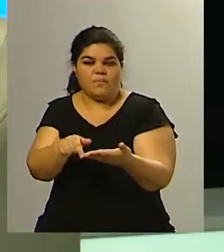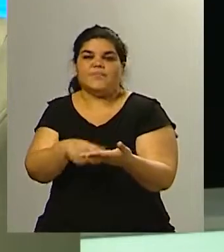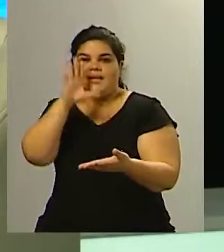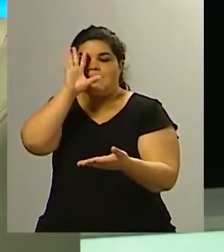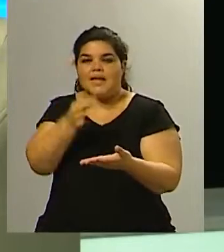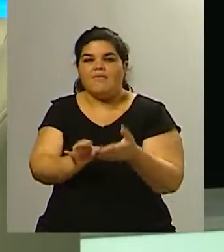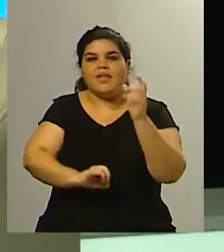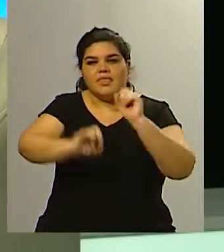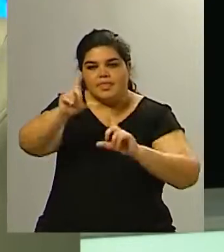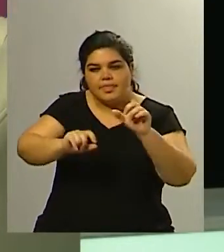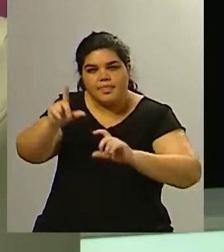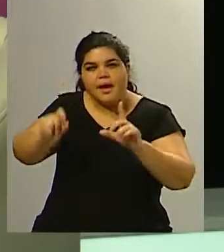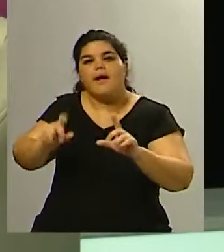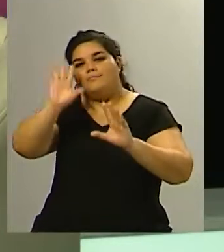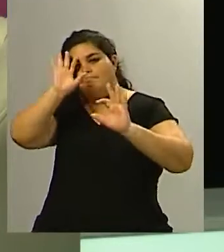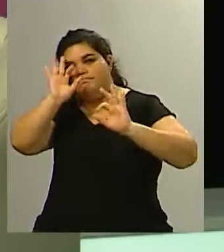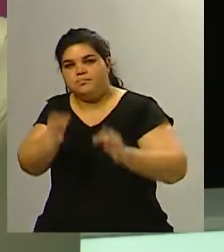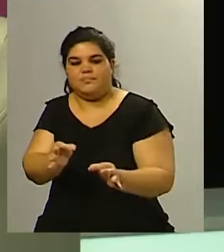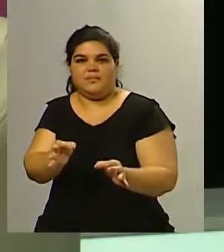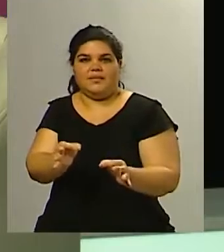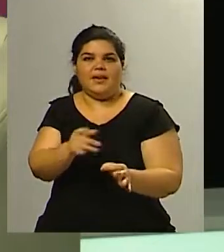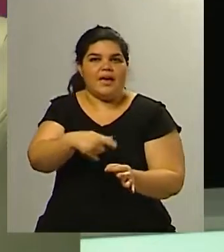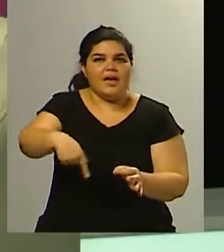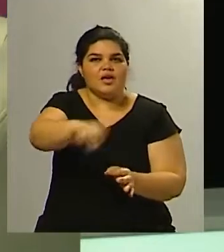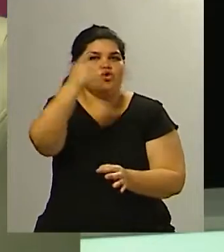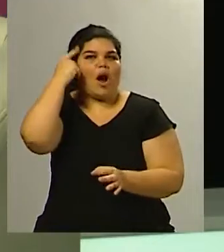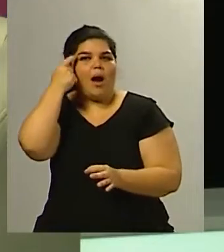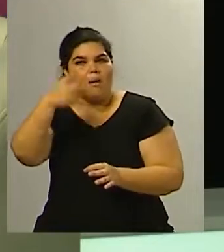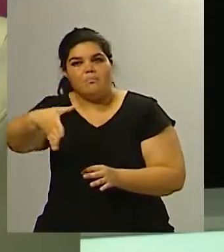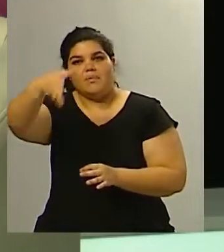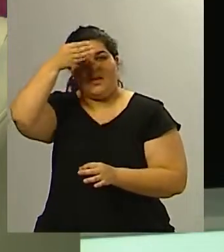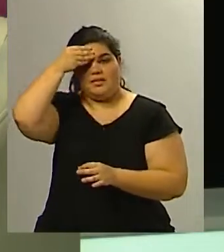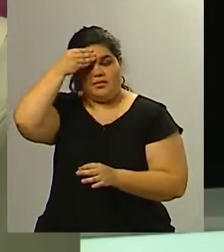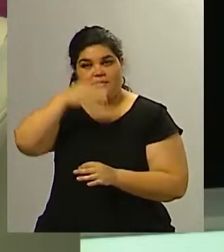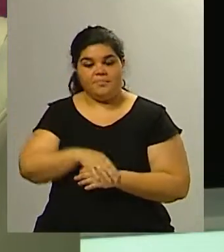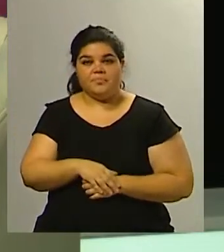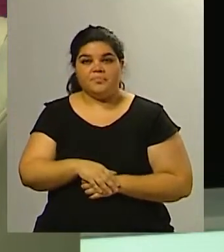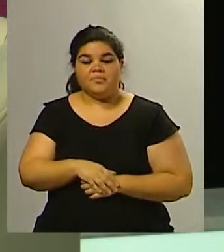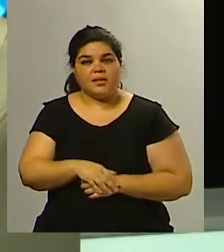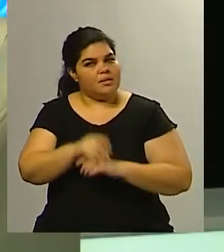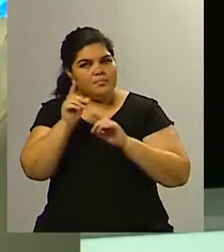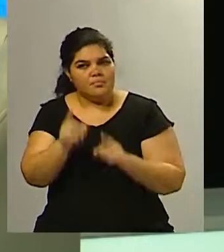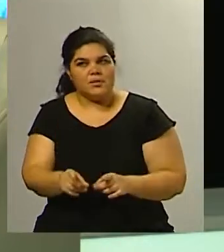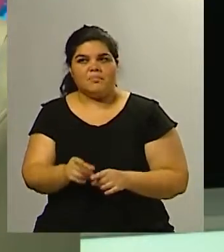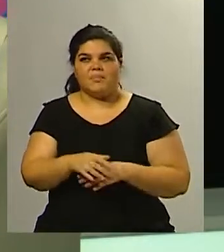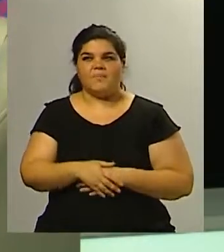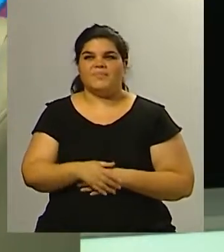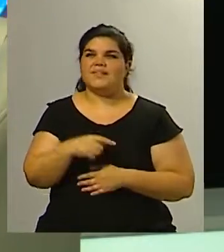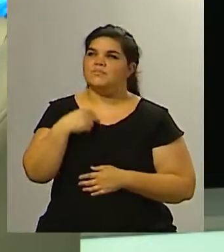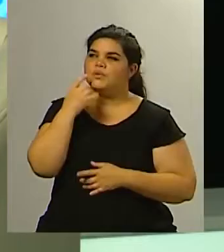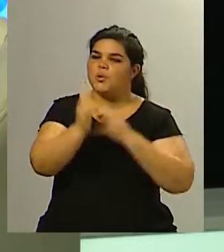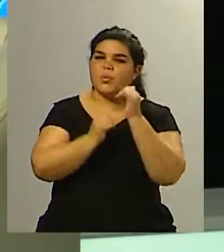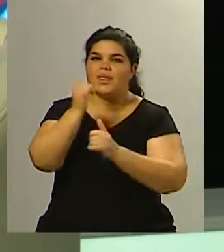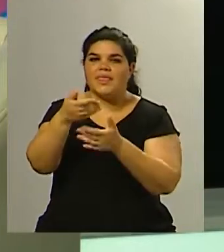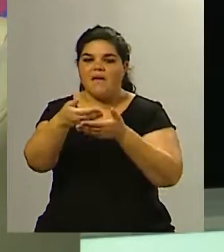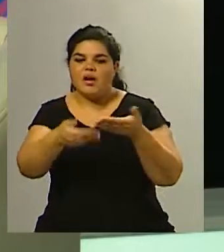la valoración de lo que está sucediendo en cuanto a los saberes, que según las características de los estudios, yo por eso siempre les damos estudios